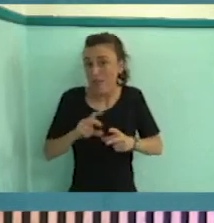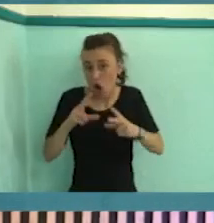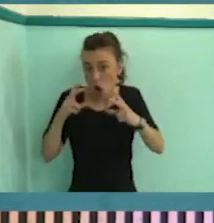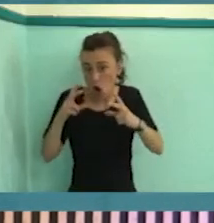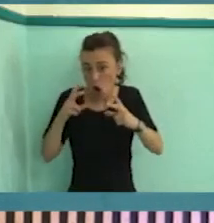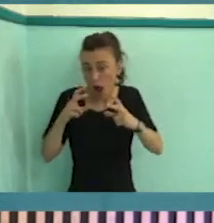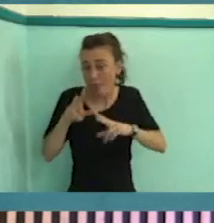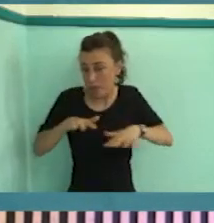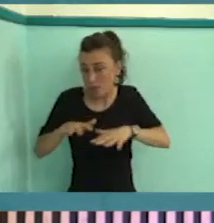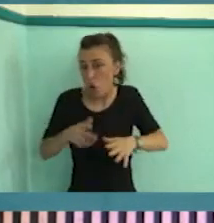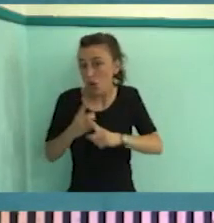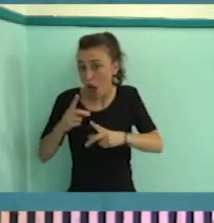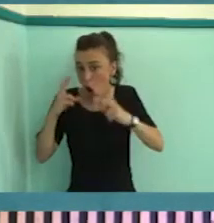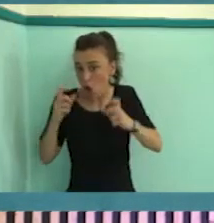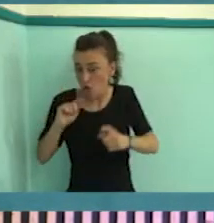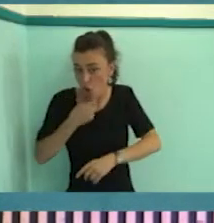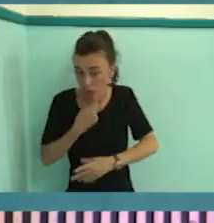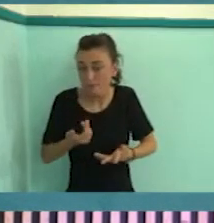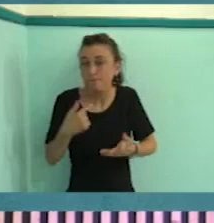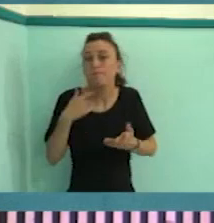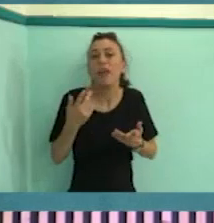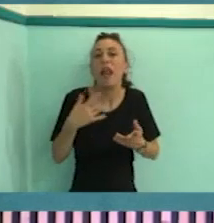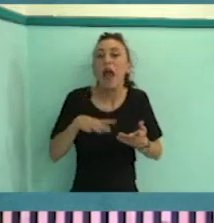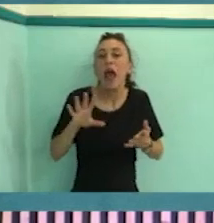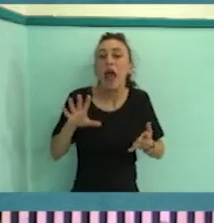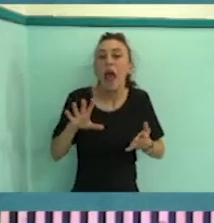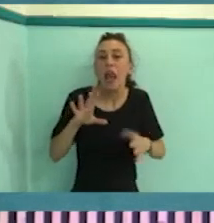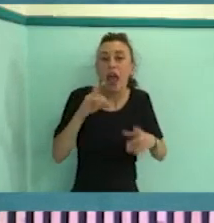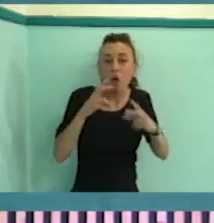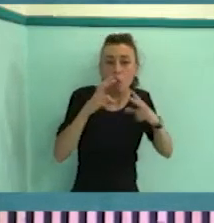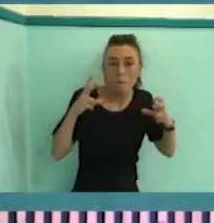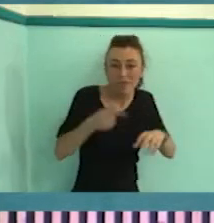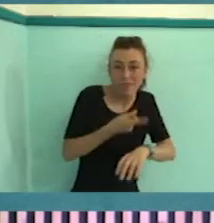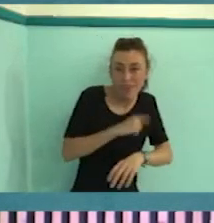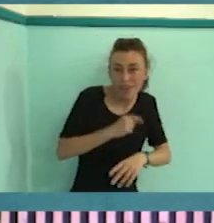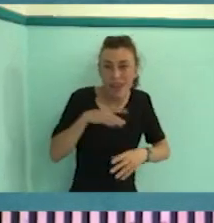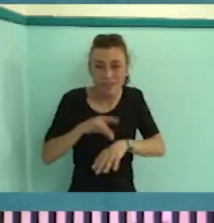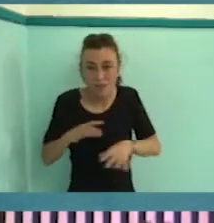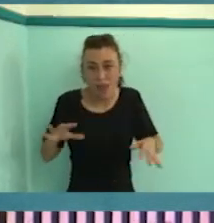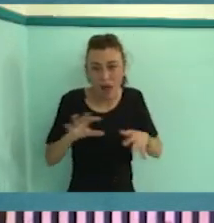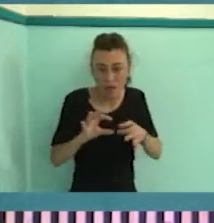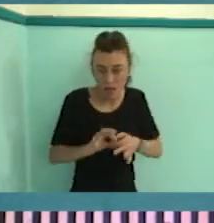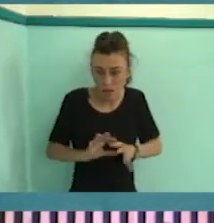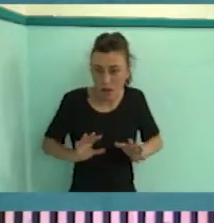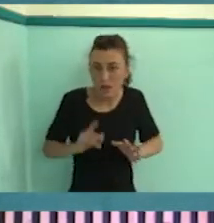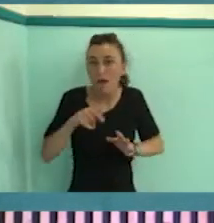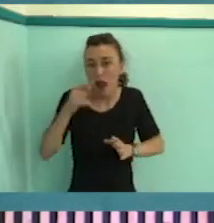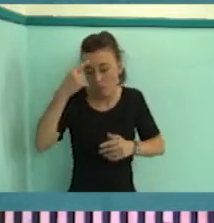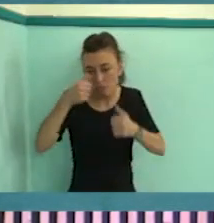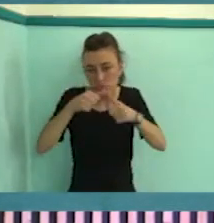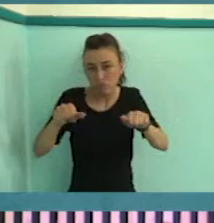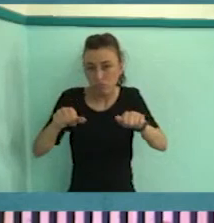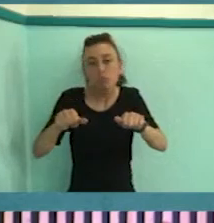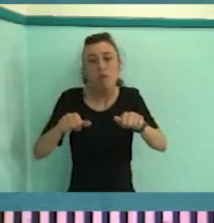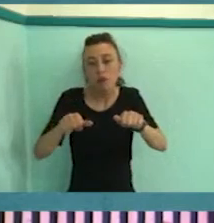realmente Cuánta correl hay entre la obesidad y las enfermedades de cómo el estigma de peso que es ese juicio hacia las personas gordas